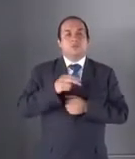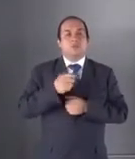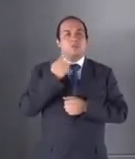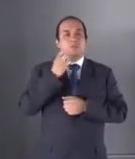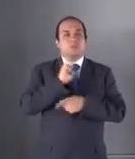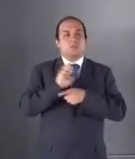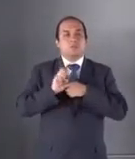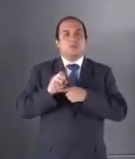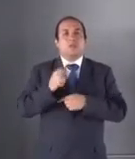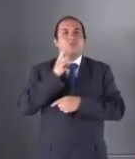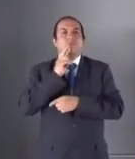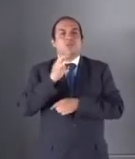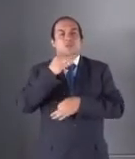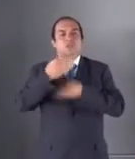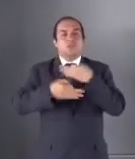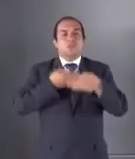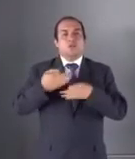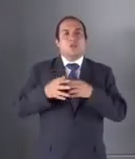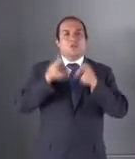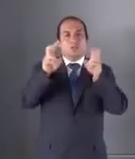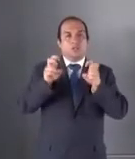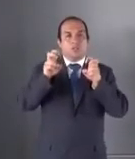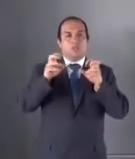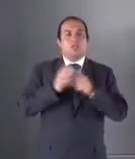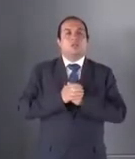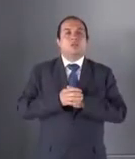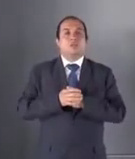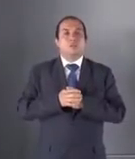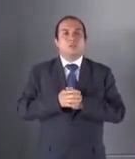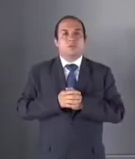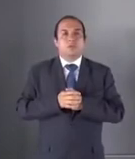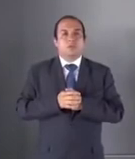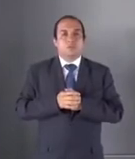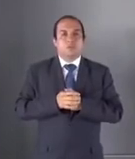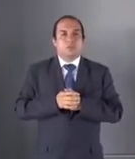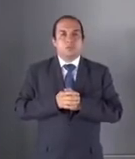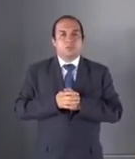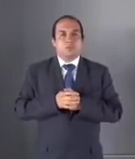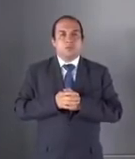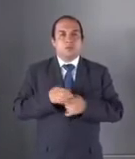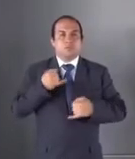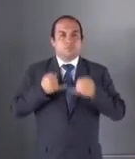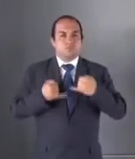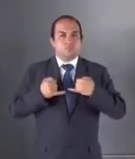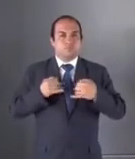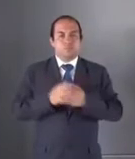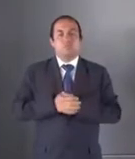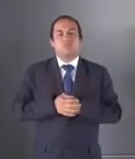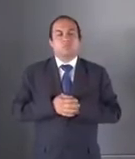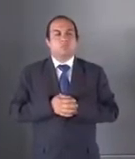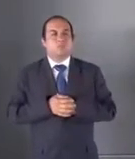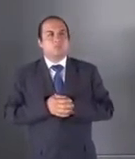la parte jurídica y el juez estamos convencidos que se va a llevar a cabo. Entonces, ¿usted ya